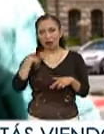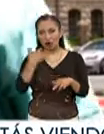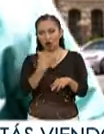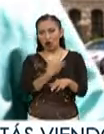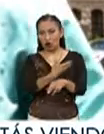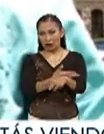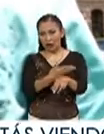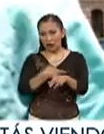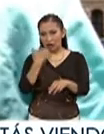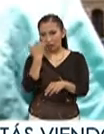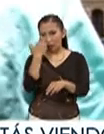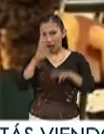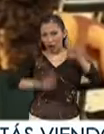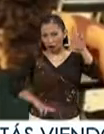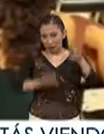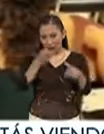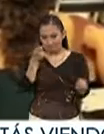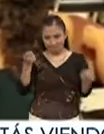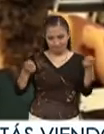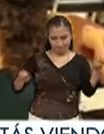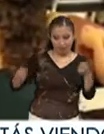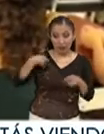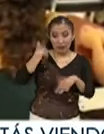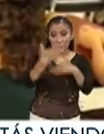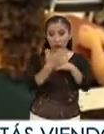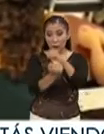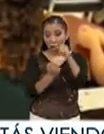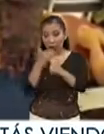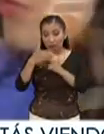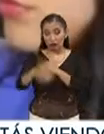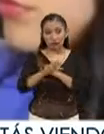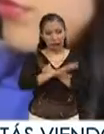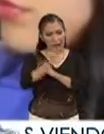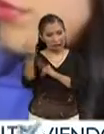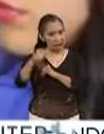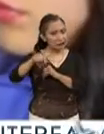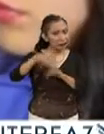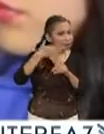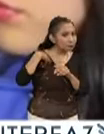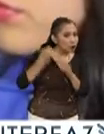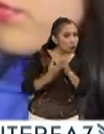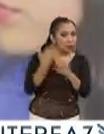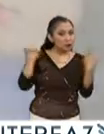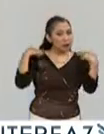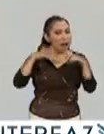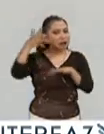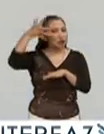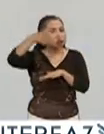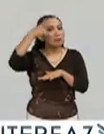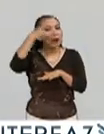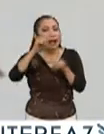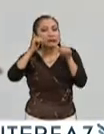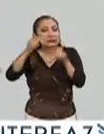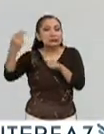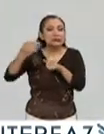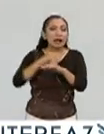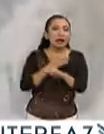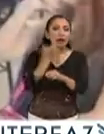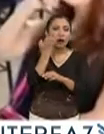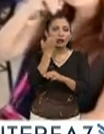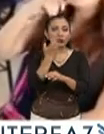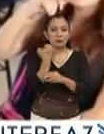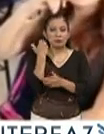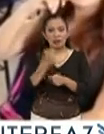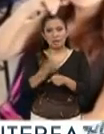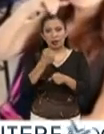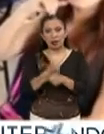coordinador general de Educación Normal, asegura que en próximos años se tendrá la necesidad de formar a nuevos profesores para atender los niveles de educación